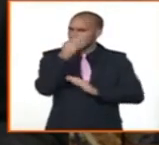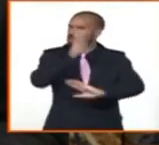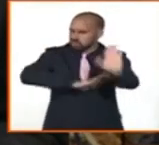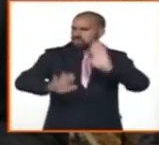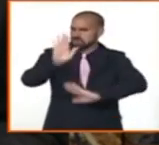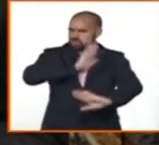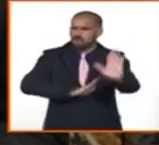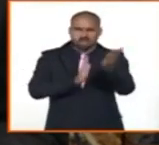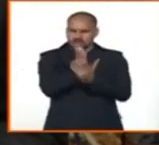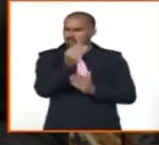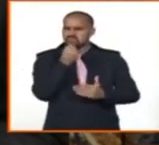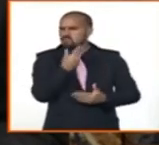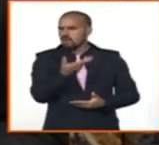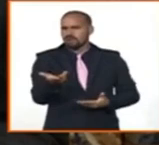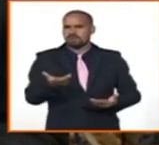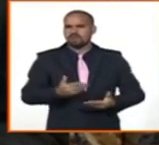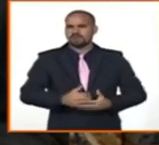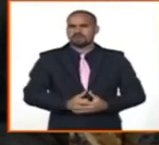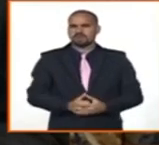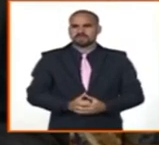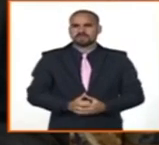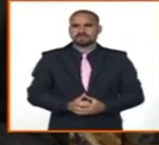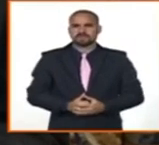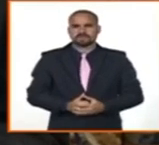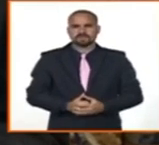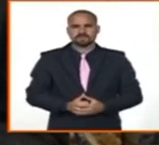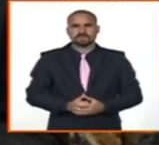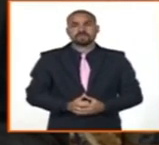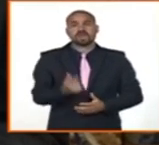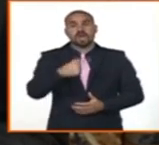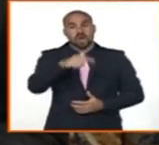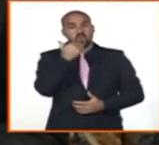y puede ser defendible, pero es algo muy exigente, pero también